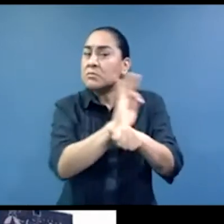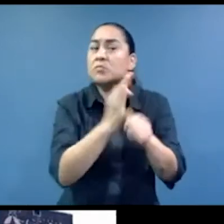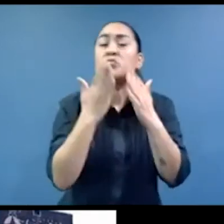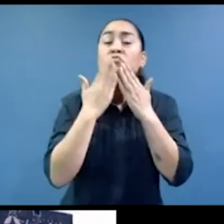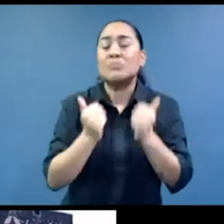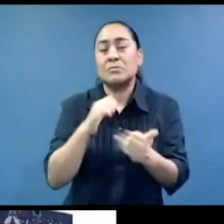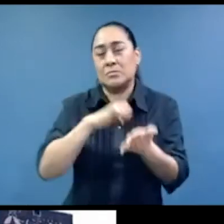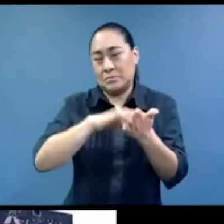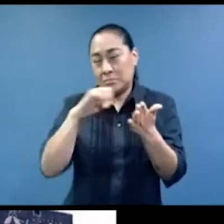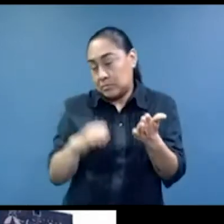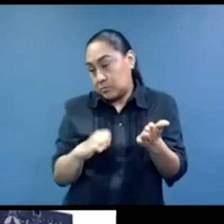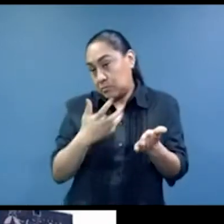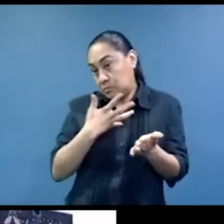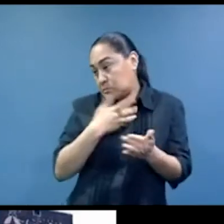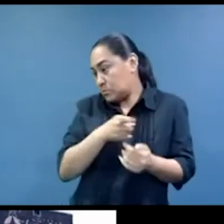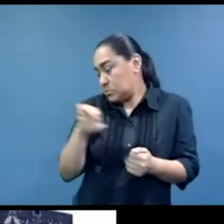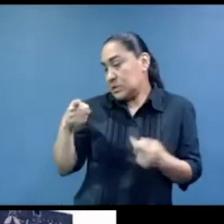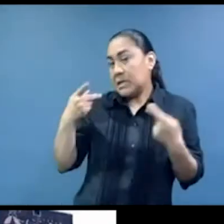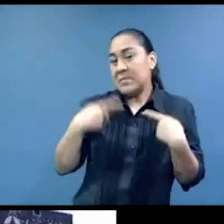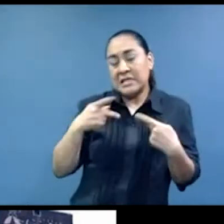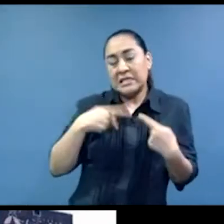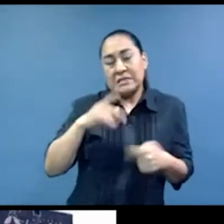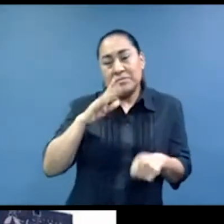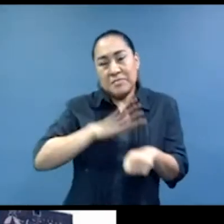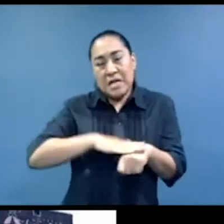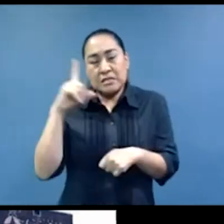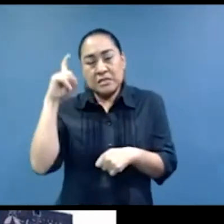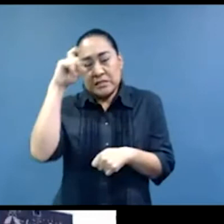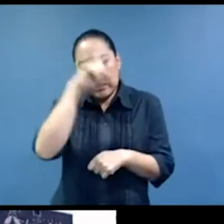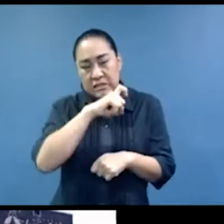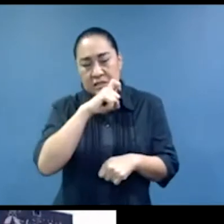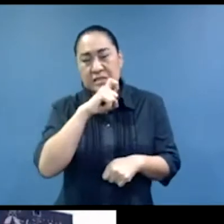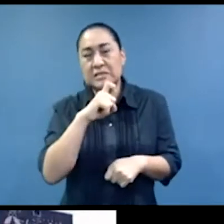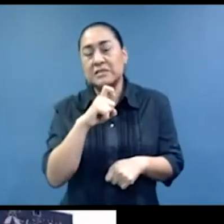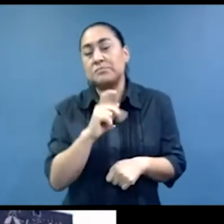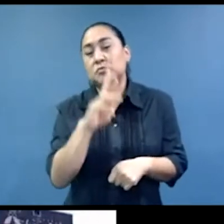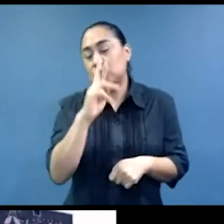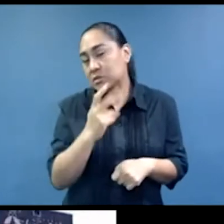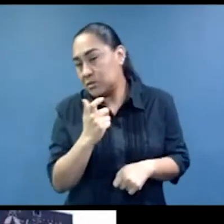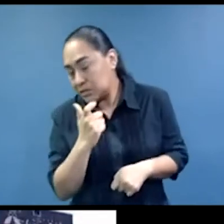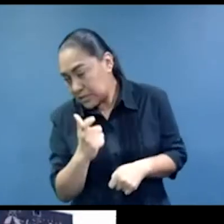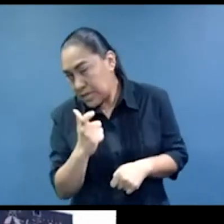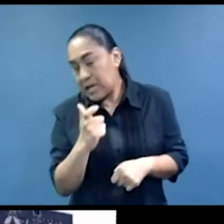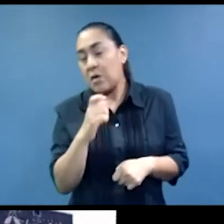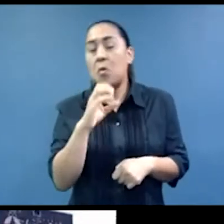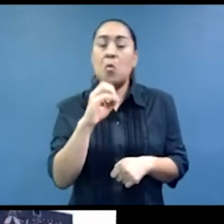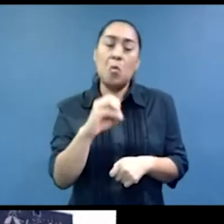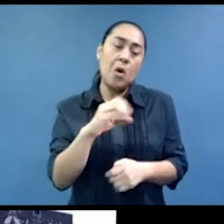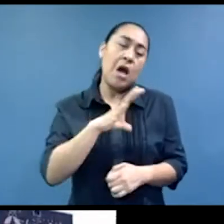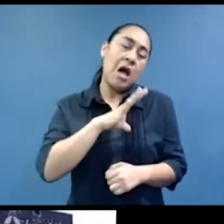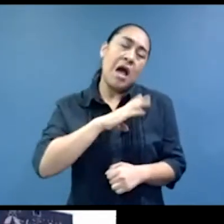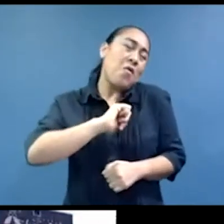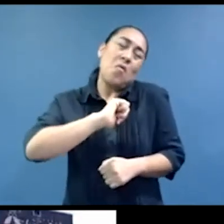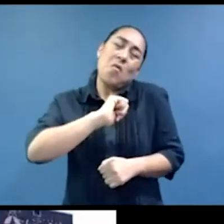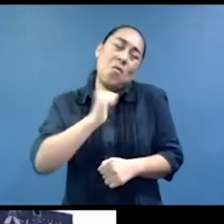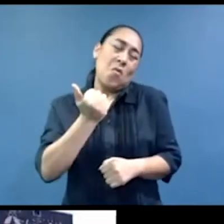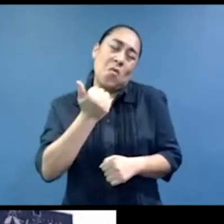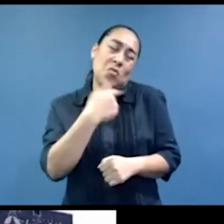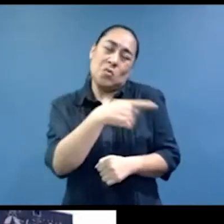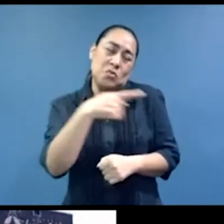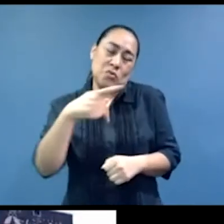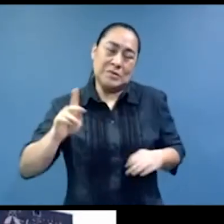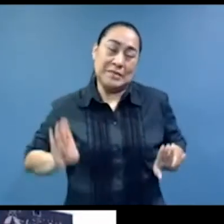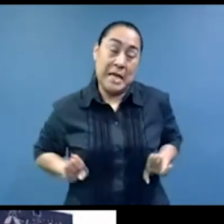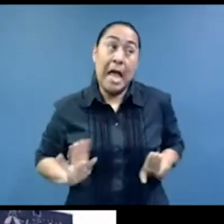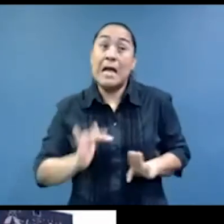yo decía, se encuentra en una situación de mayor vulnerabilidad económica o por alguna otra razón. No sé si ya se me acabó